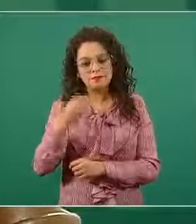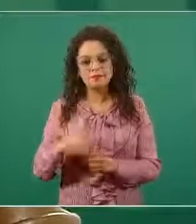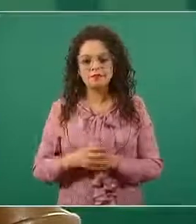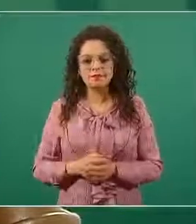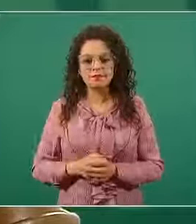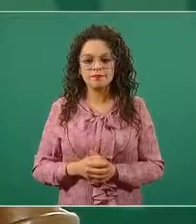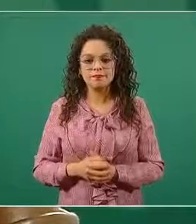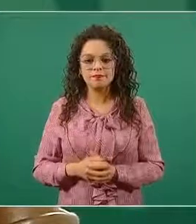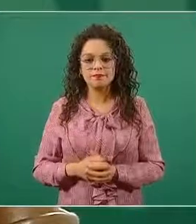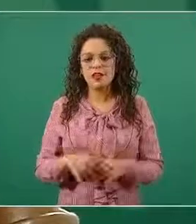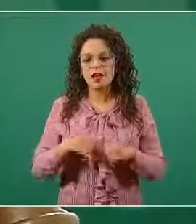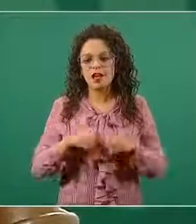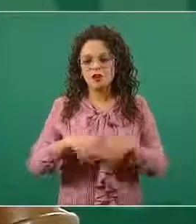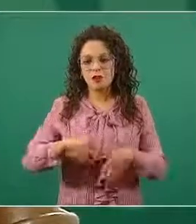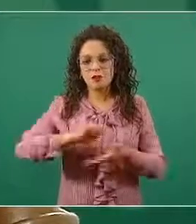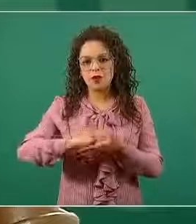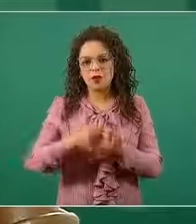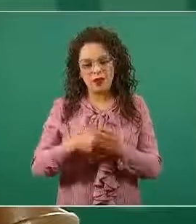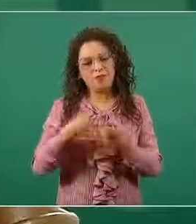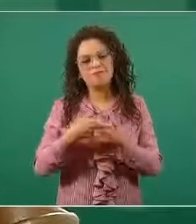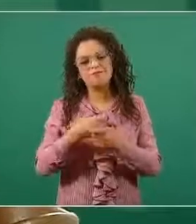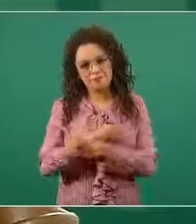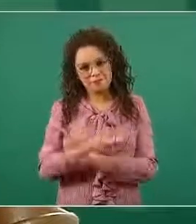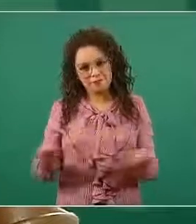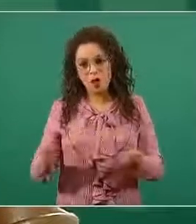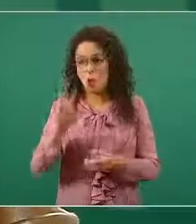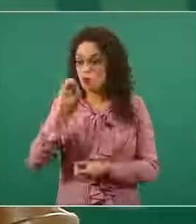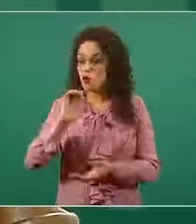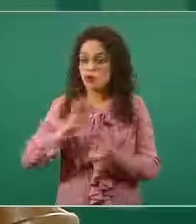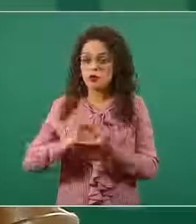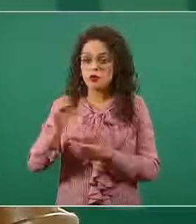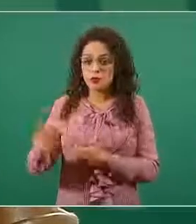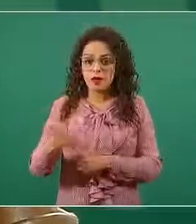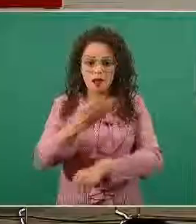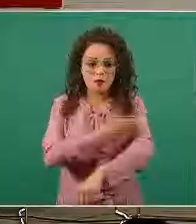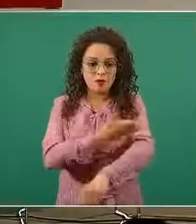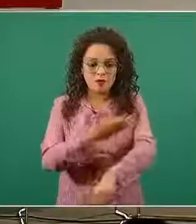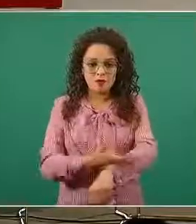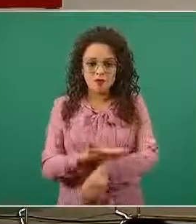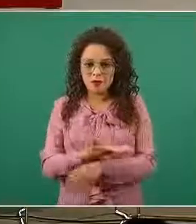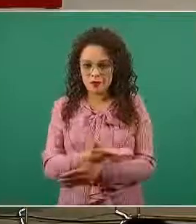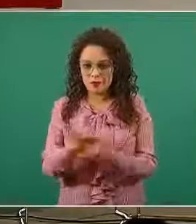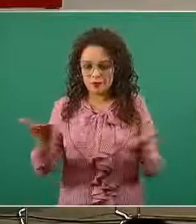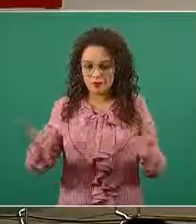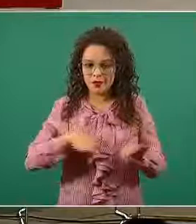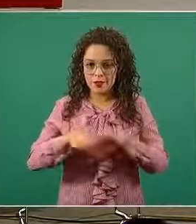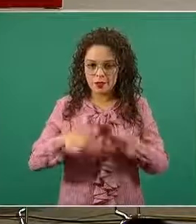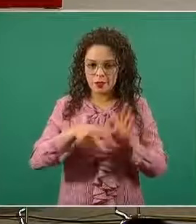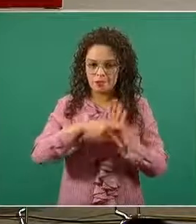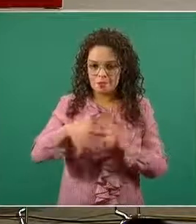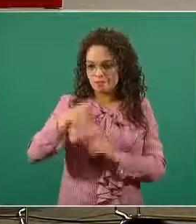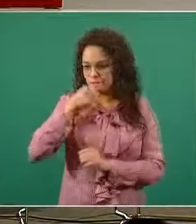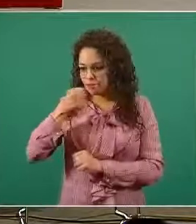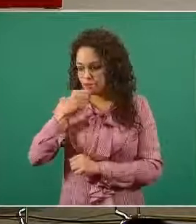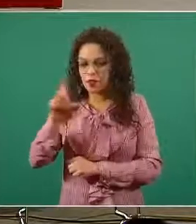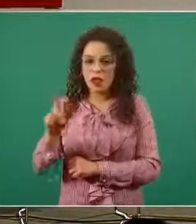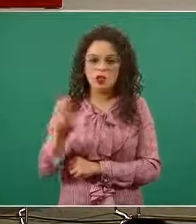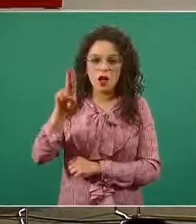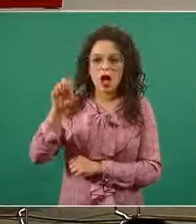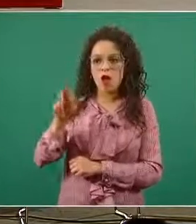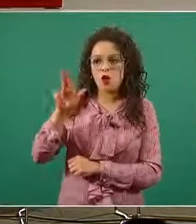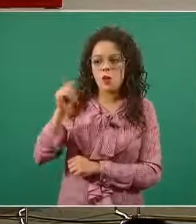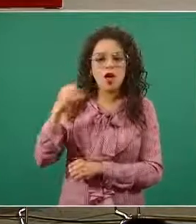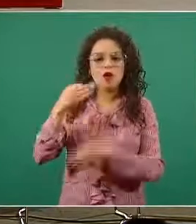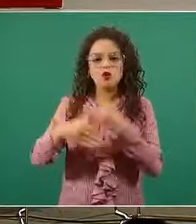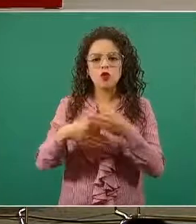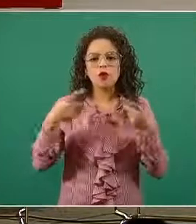técnico. Agradecemos a los compañeros reporteros, al doctor José Luis Alomía y a todas las gentes que nos ven desde